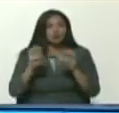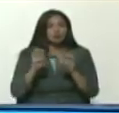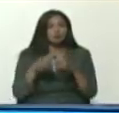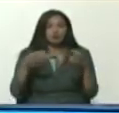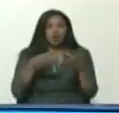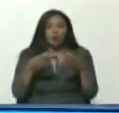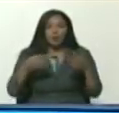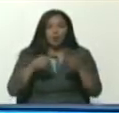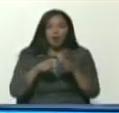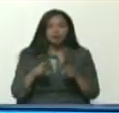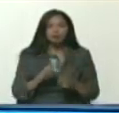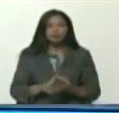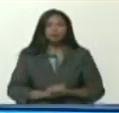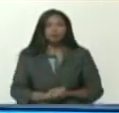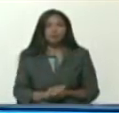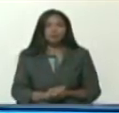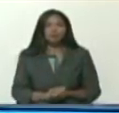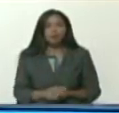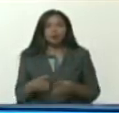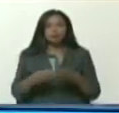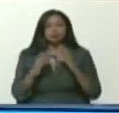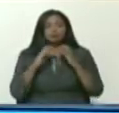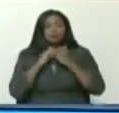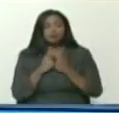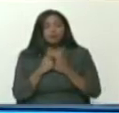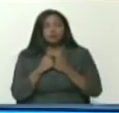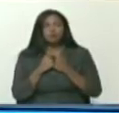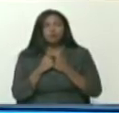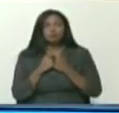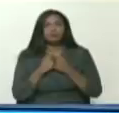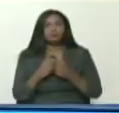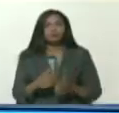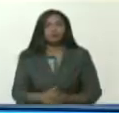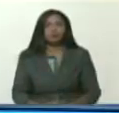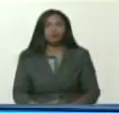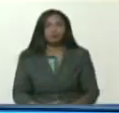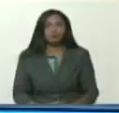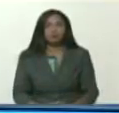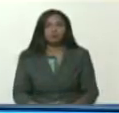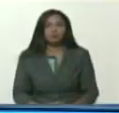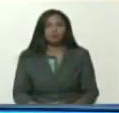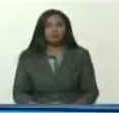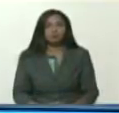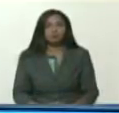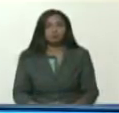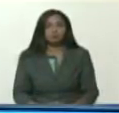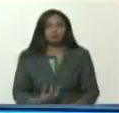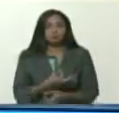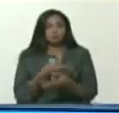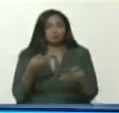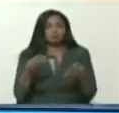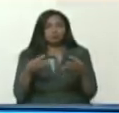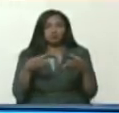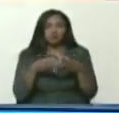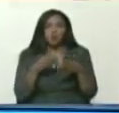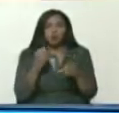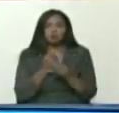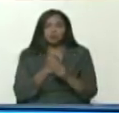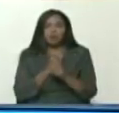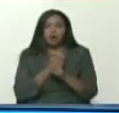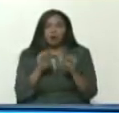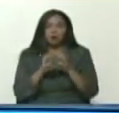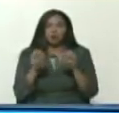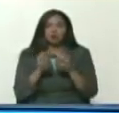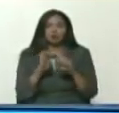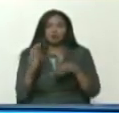equipo de Aristóbulo, y tenemos un tremendo equipo educativo.